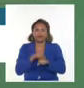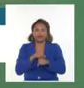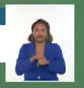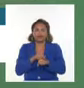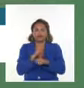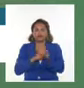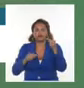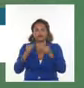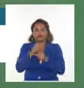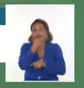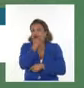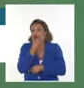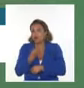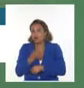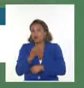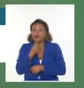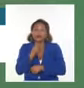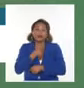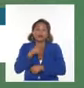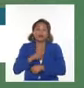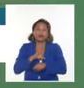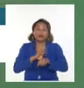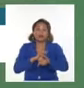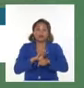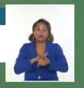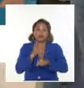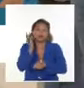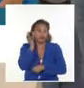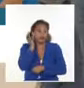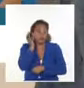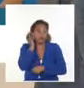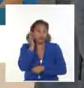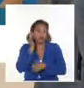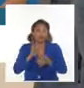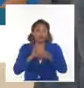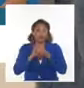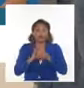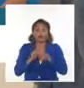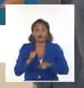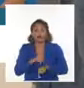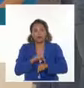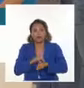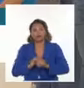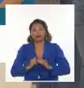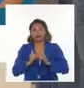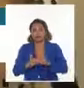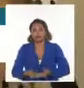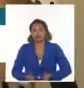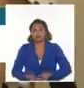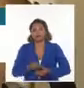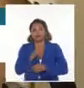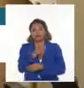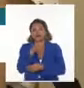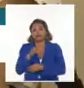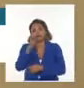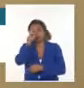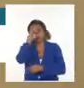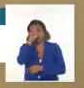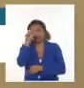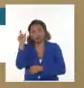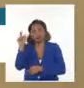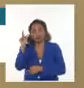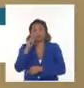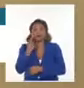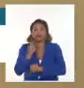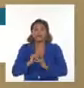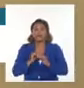las adolescentes y las mujeres con enfermedades crónicas que son vulnerables durante el embarazo. Un recorrido por instituciones hospitalarias como el Hospital